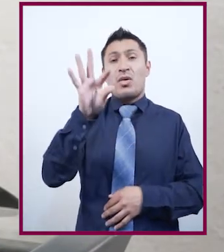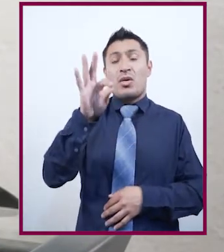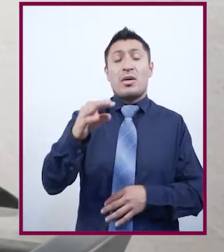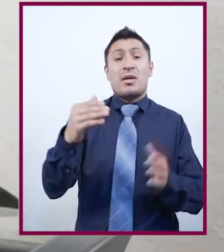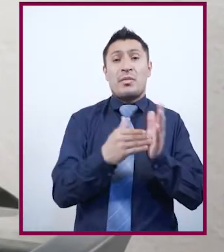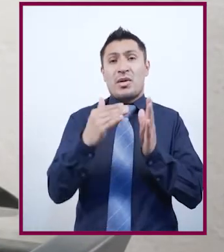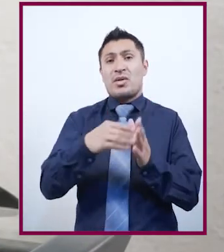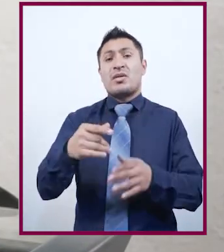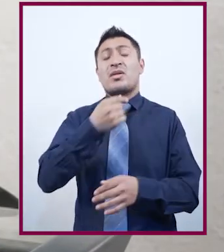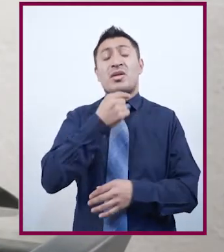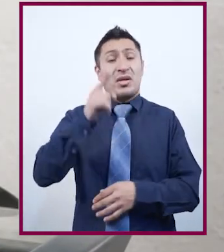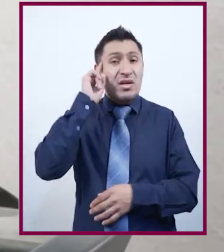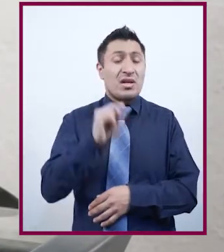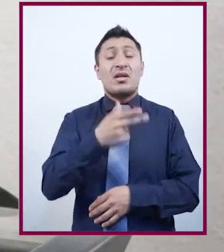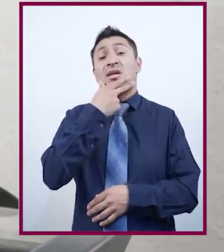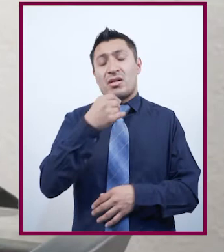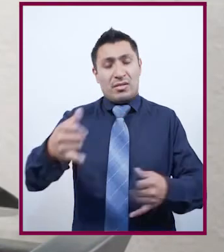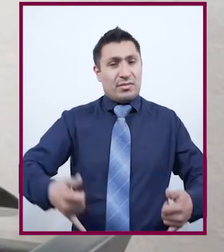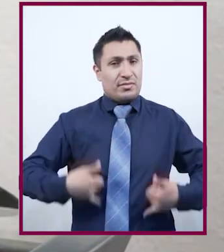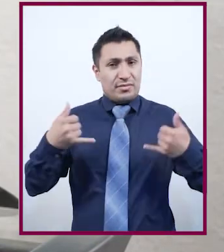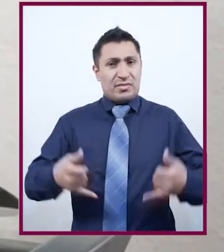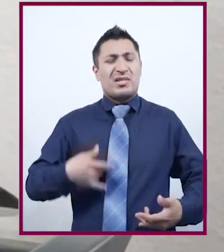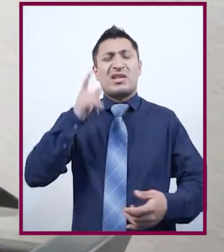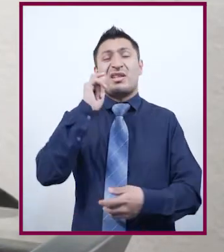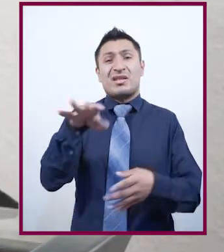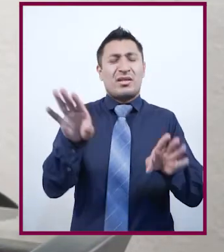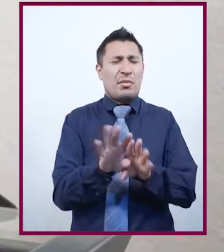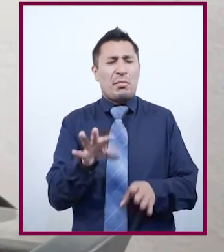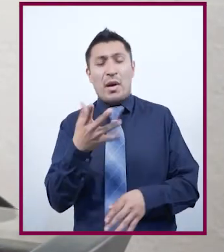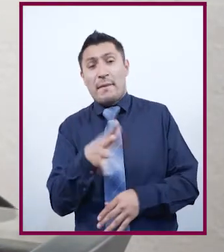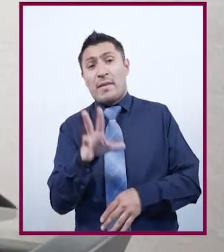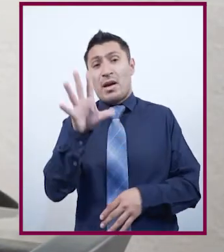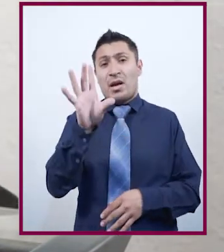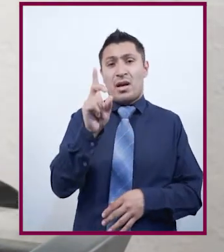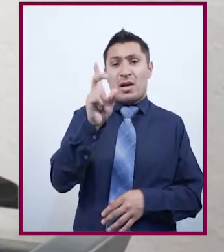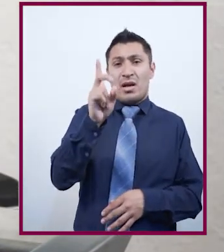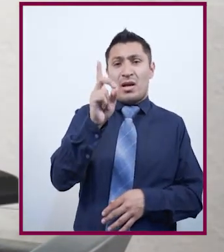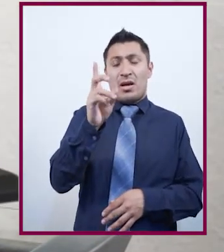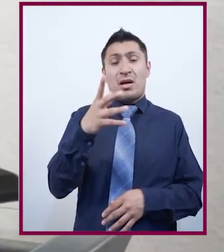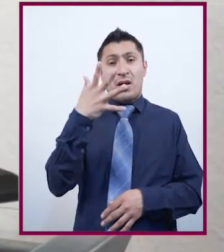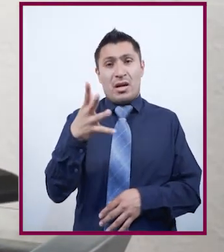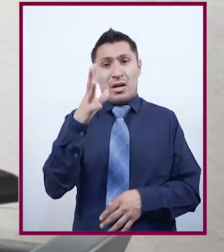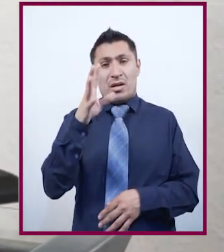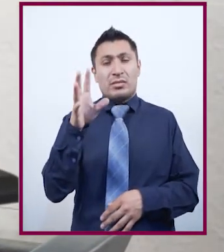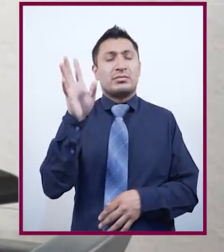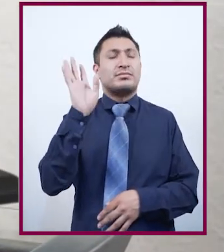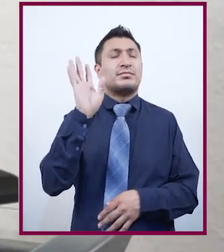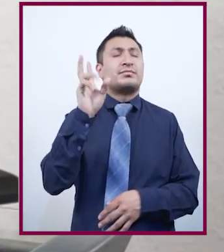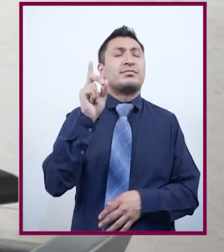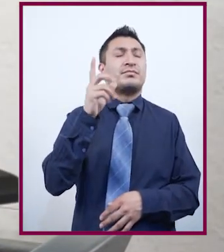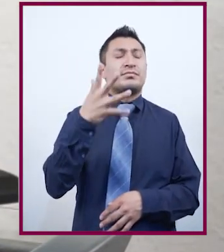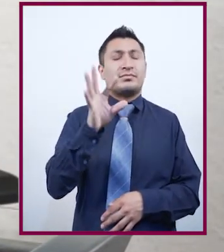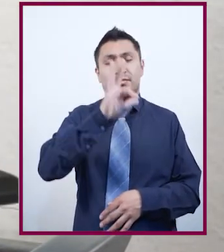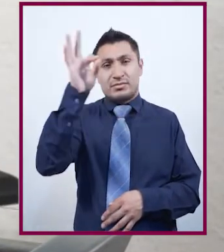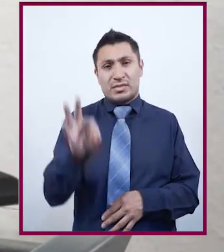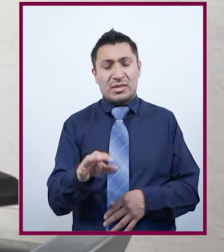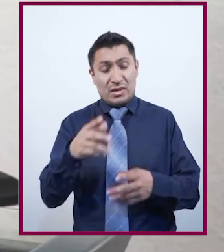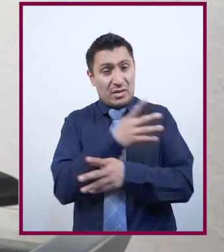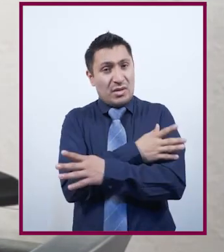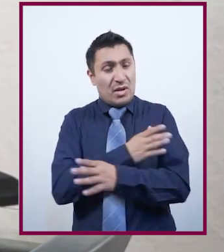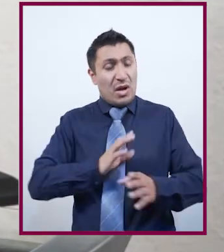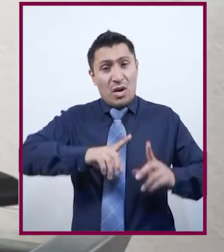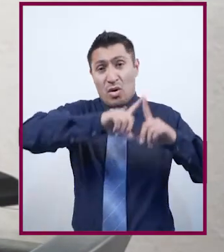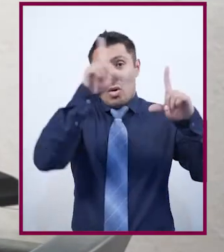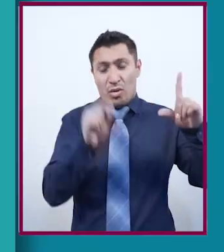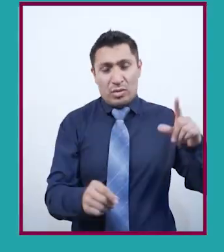niños y adolescentes, lo que equivale aproximadamente al 35% de la población. Poco más de la mitad vive